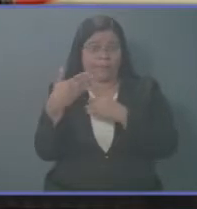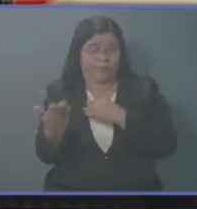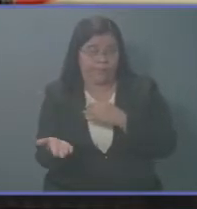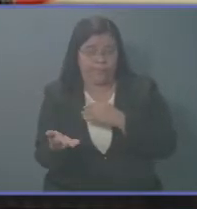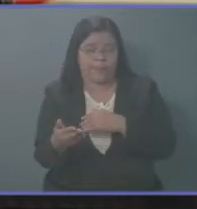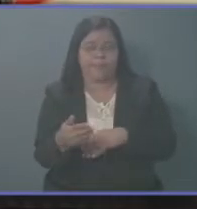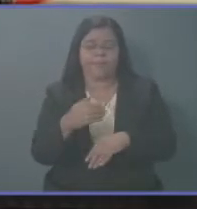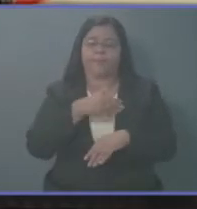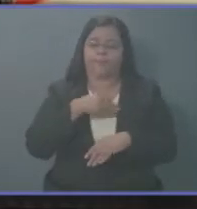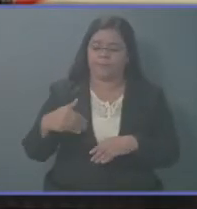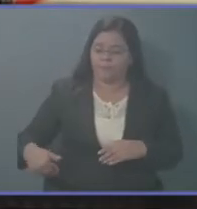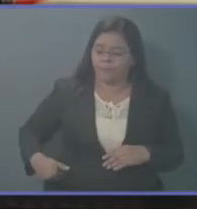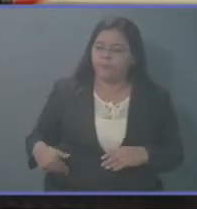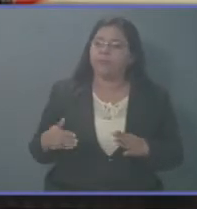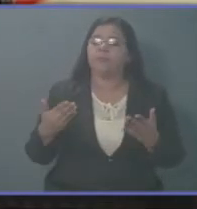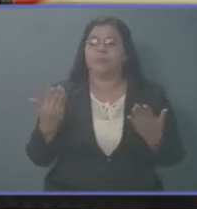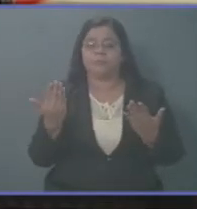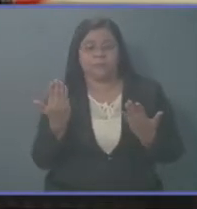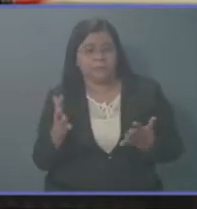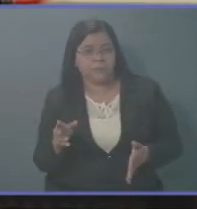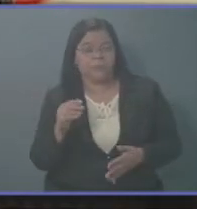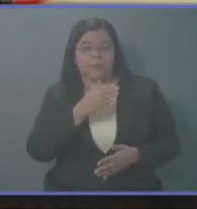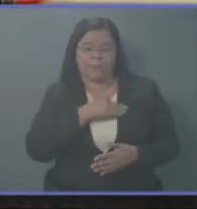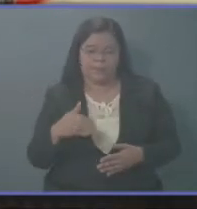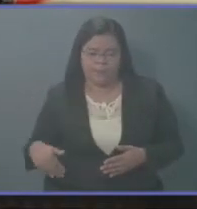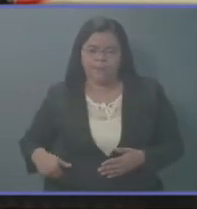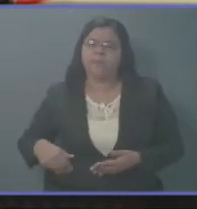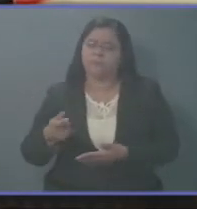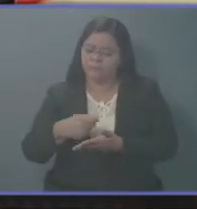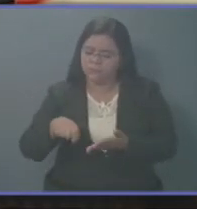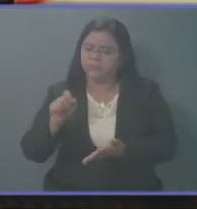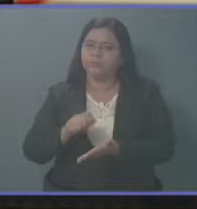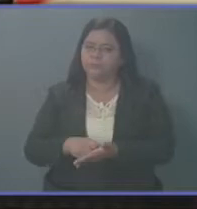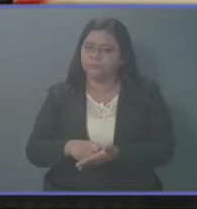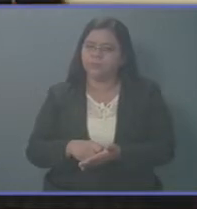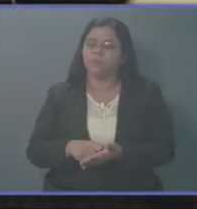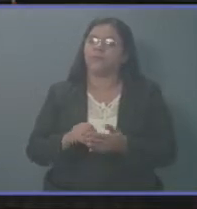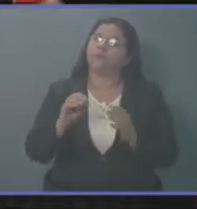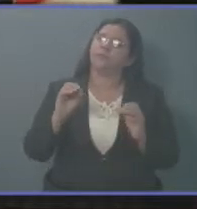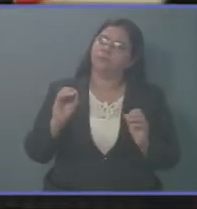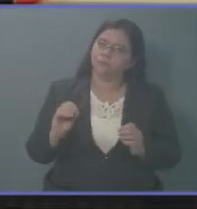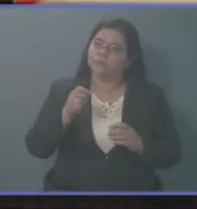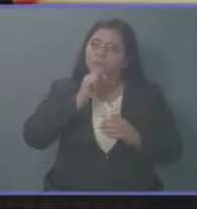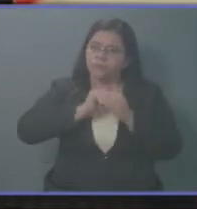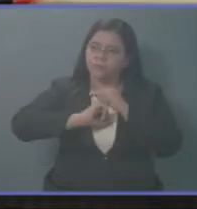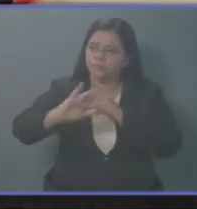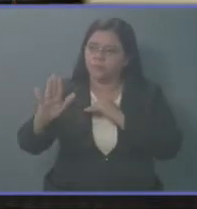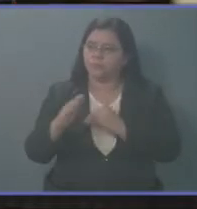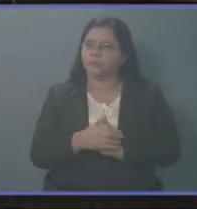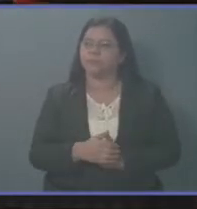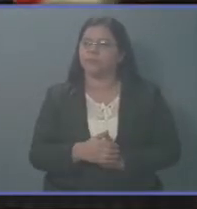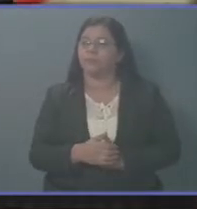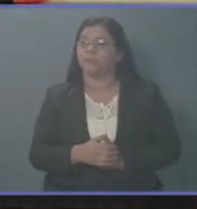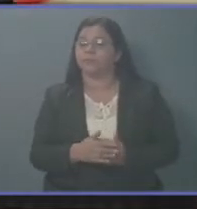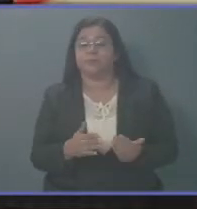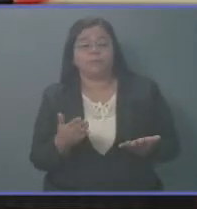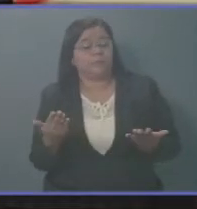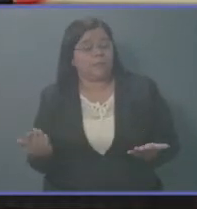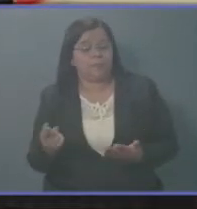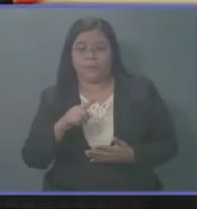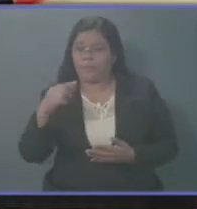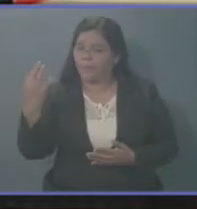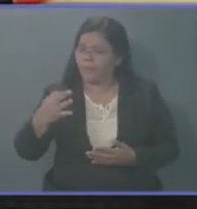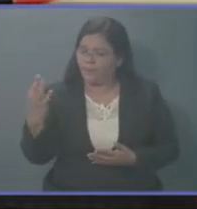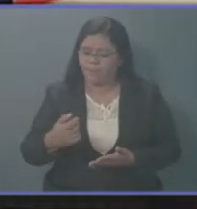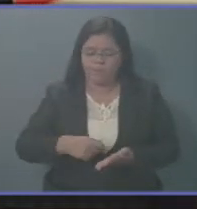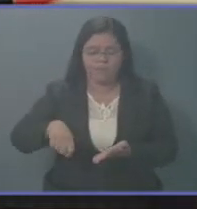al presidente de la República, y si éste no tuviera objeciones, le dará su sanción y lo hará publicar como ley. No será necesaria la